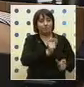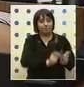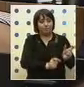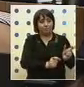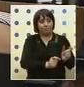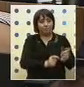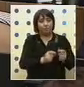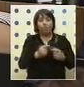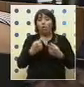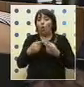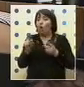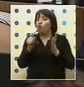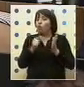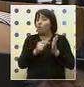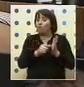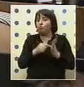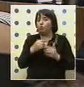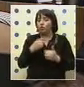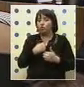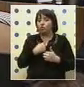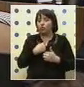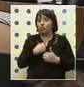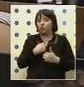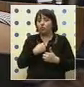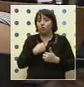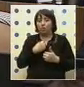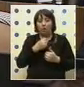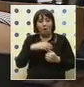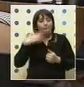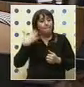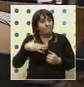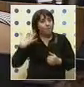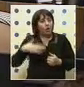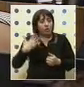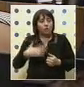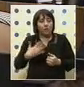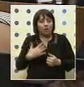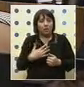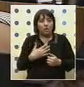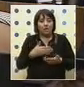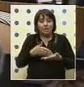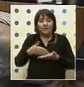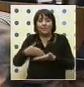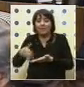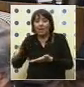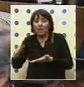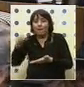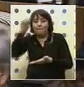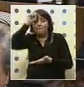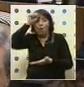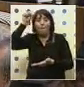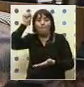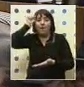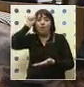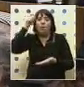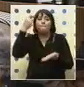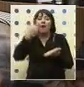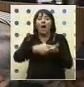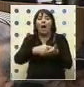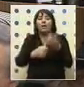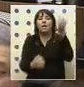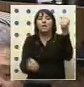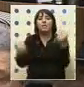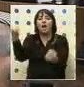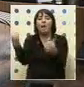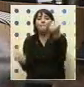otro de los puntos que encuentro muy relevante es que se exima a los bomberos el pago del IVA a los compras de su vehículo